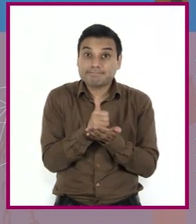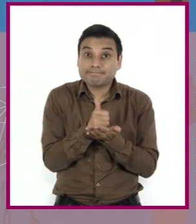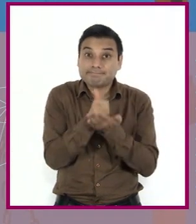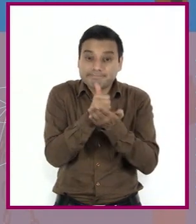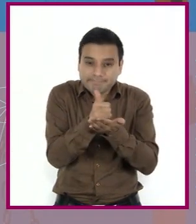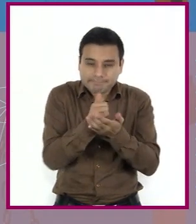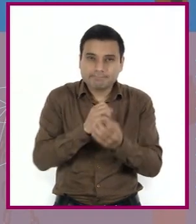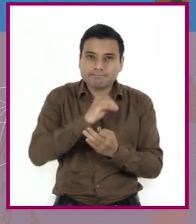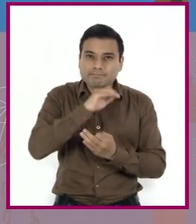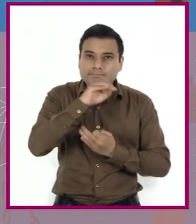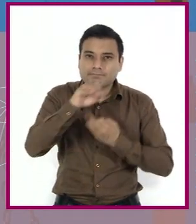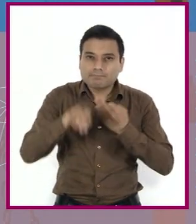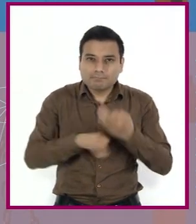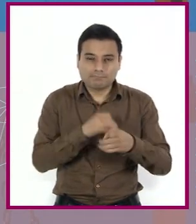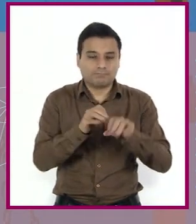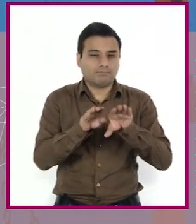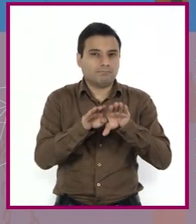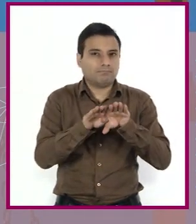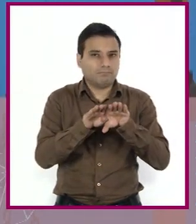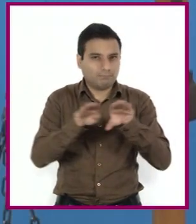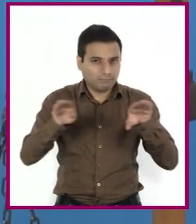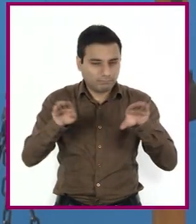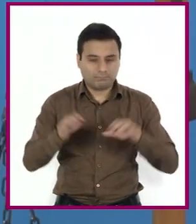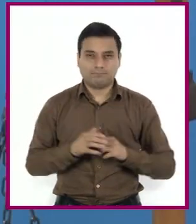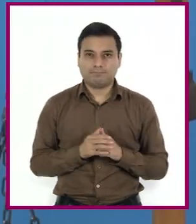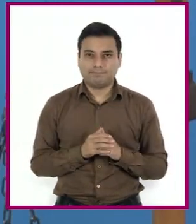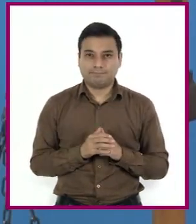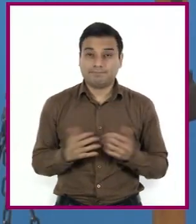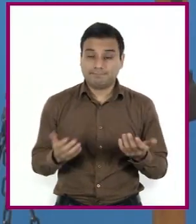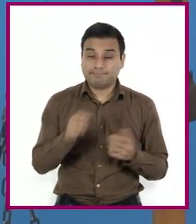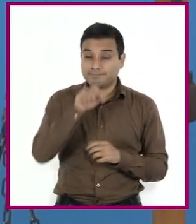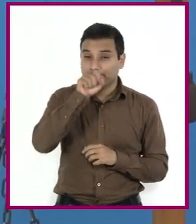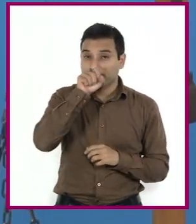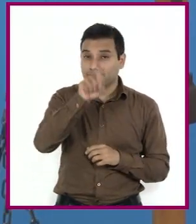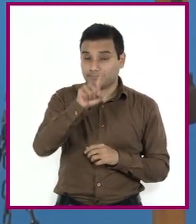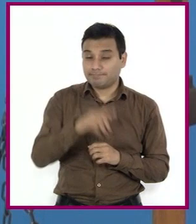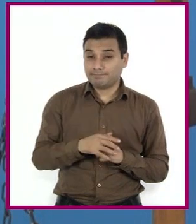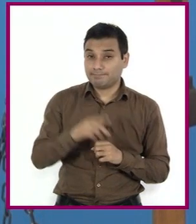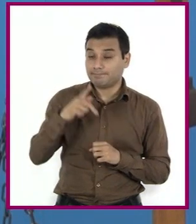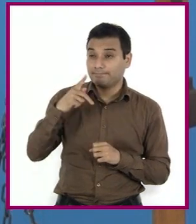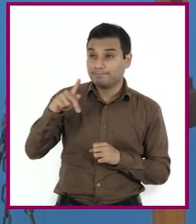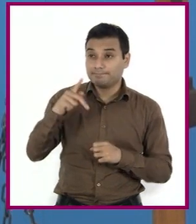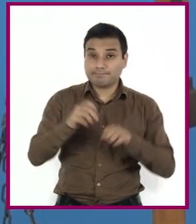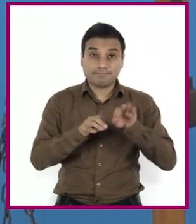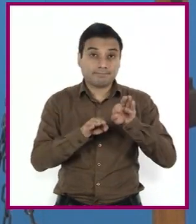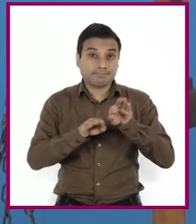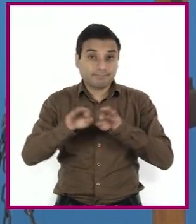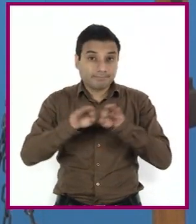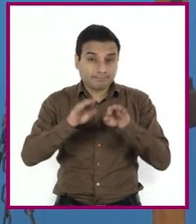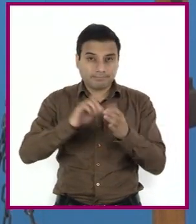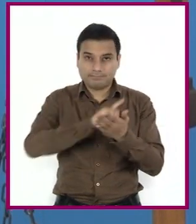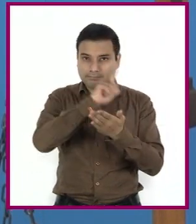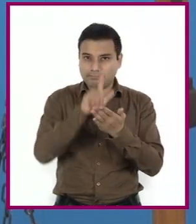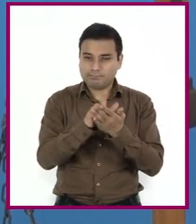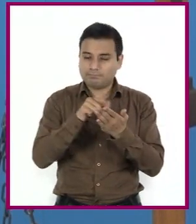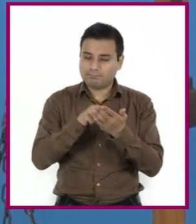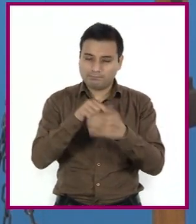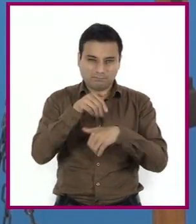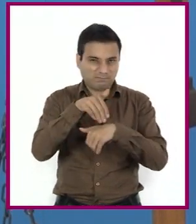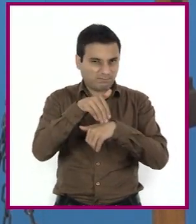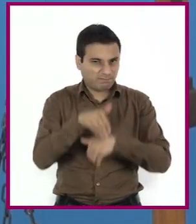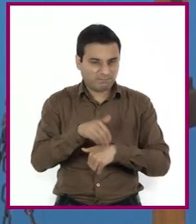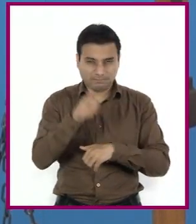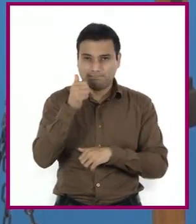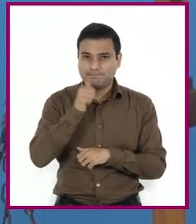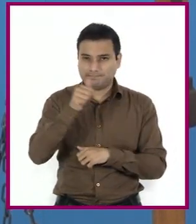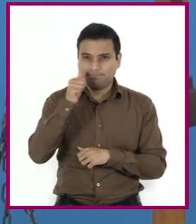distinción o dar privilegios a alguien. También tienen la obligación de aplicar las leyes con base en principios que ustedes